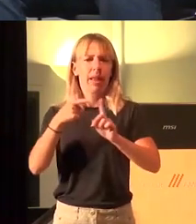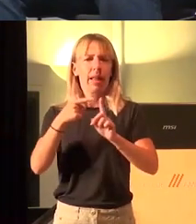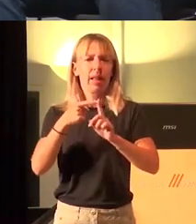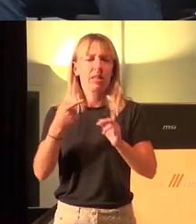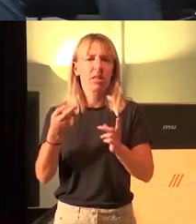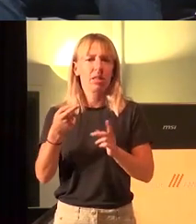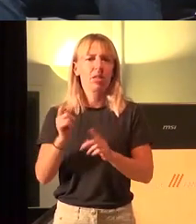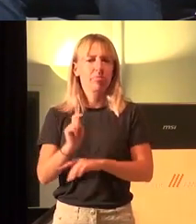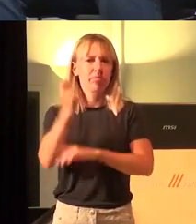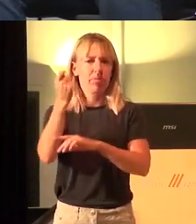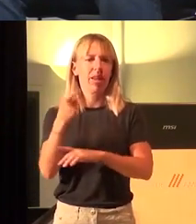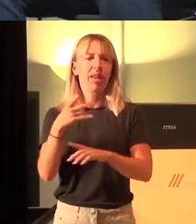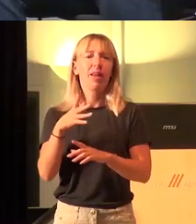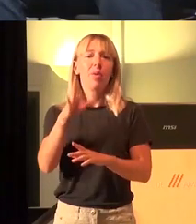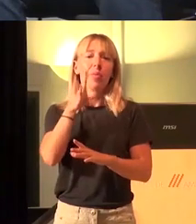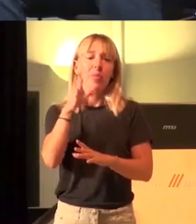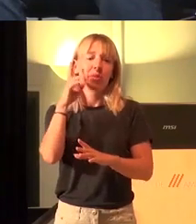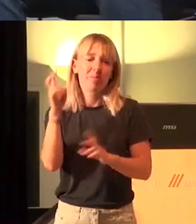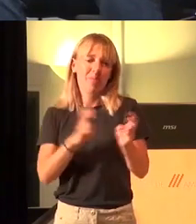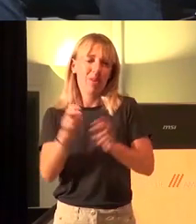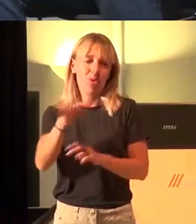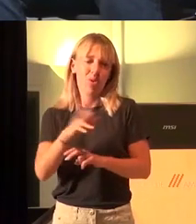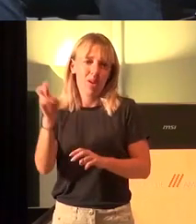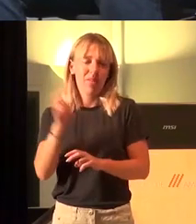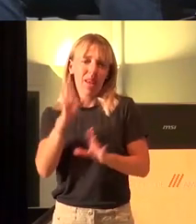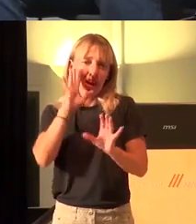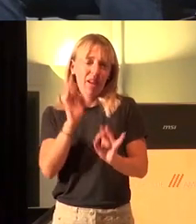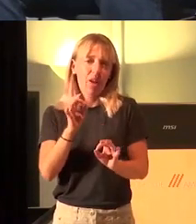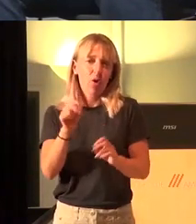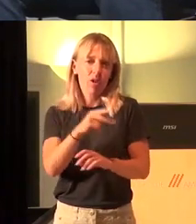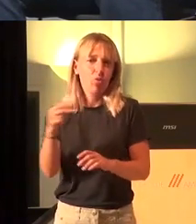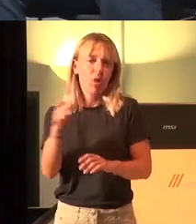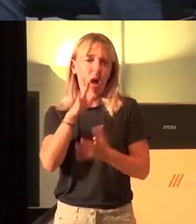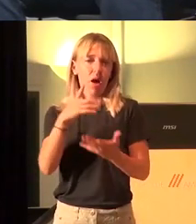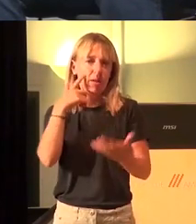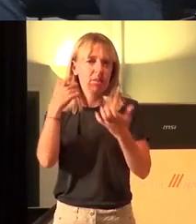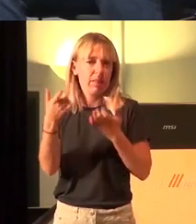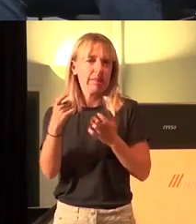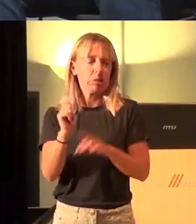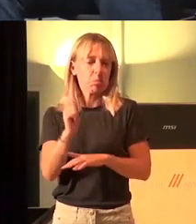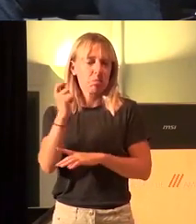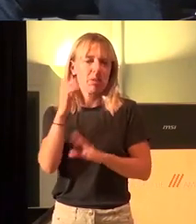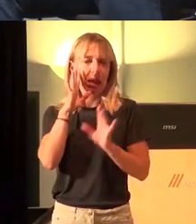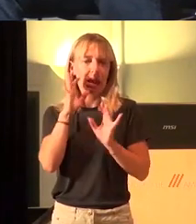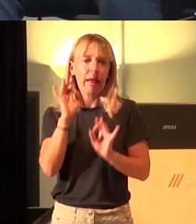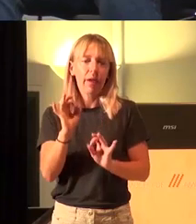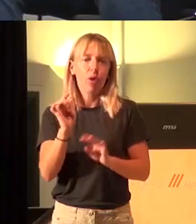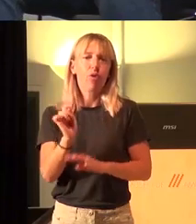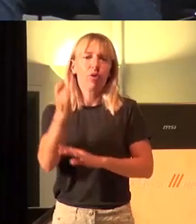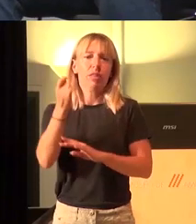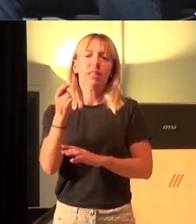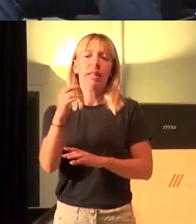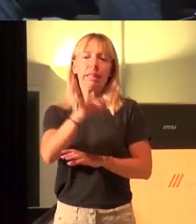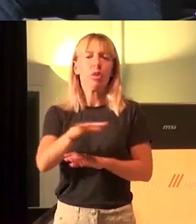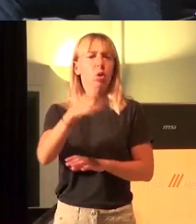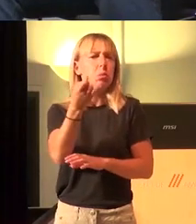dando porque vienen de donde vienen, y creo que ahora mismo estamos consiguiendo un resultado artístico. Creo que se está consiguiendo en pocos